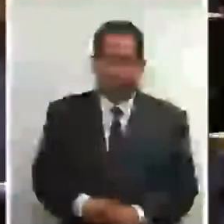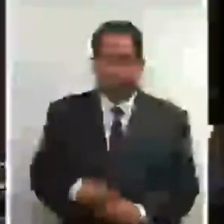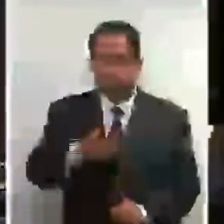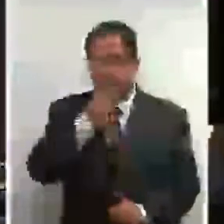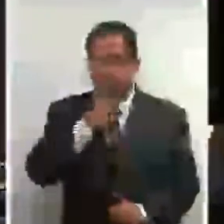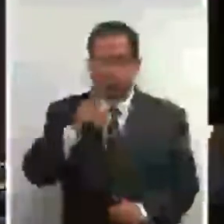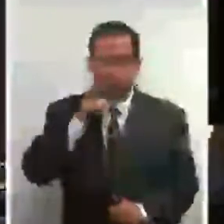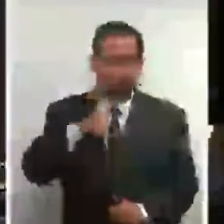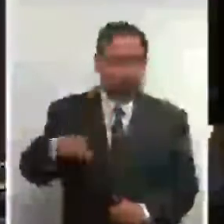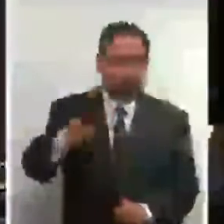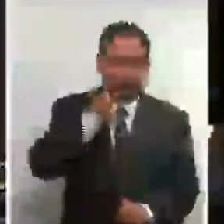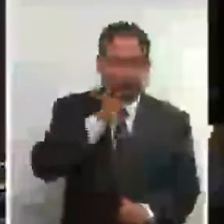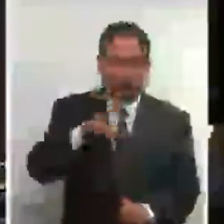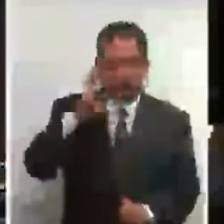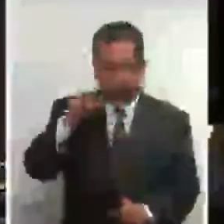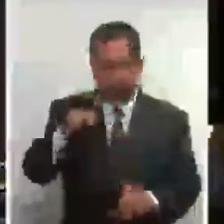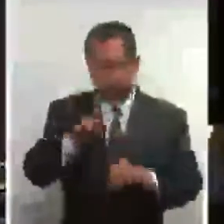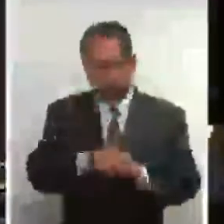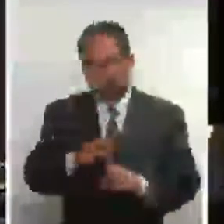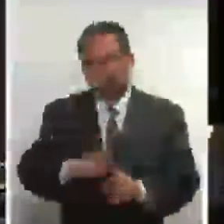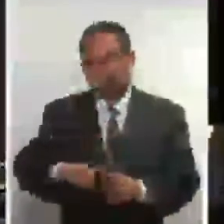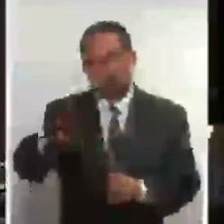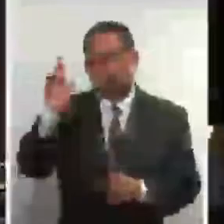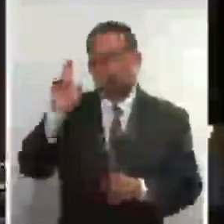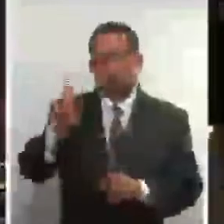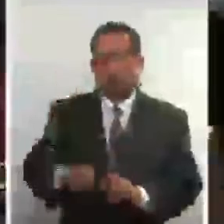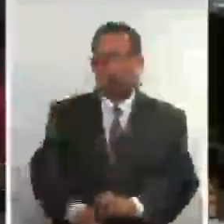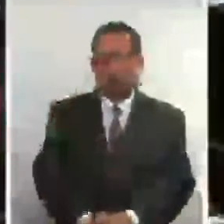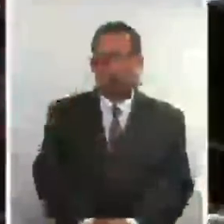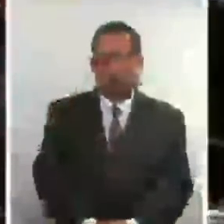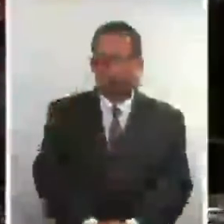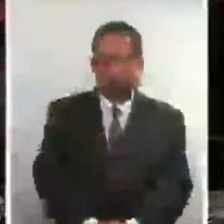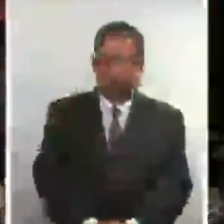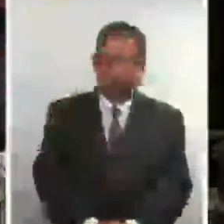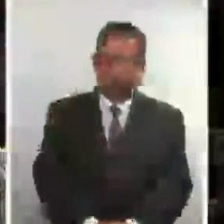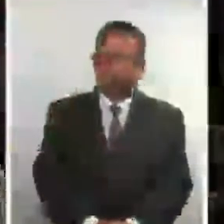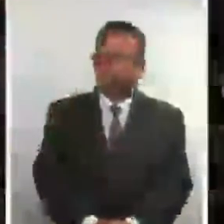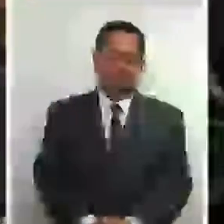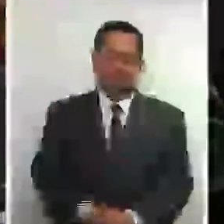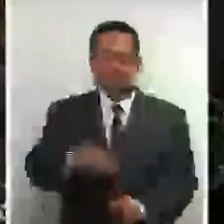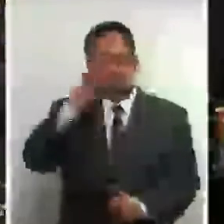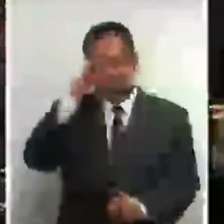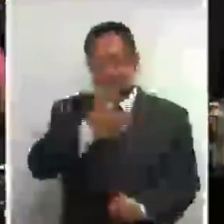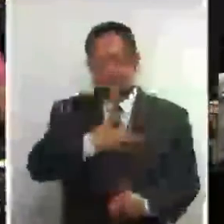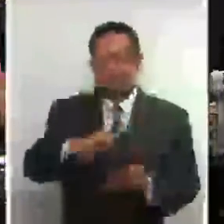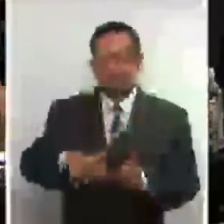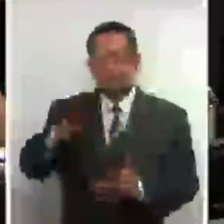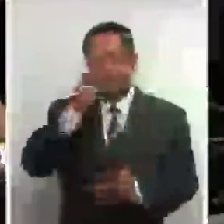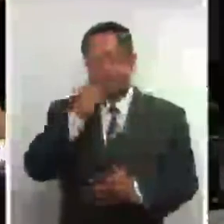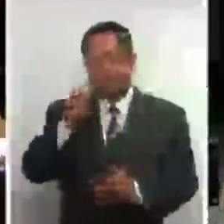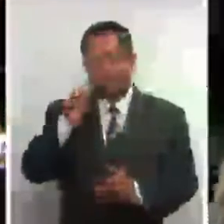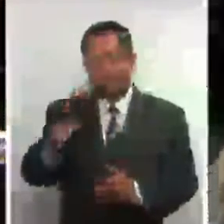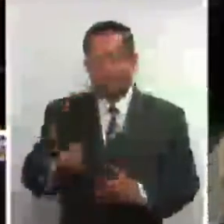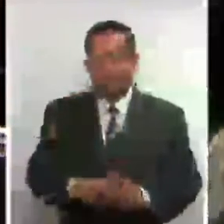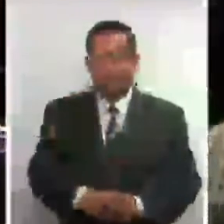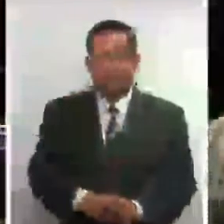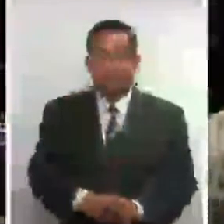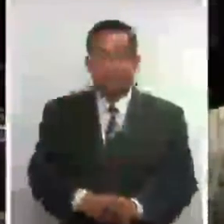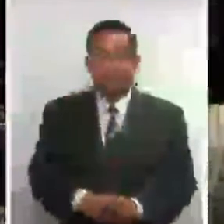Las y los constituyentes que estén por la negativa, sírvanse manifestarlo. Señor presidente, mayoría por la afirmativa.